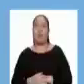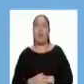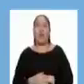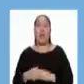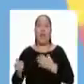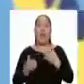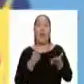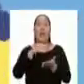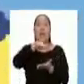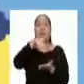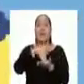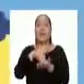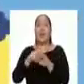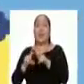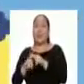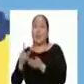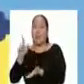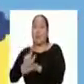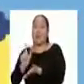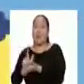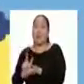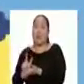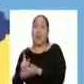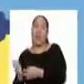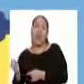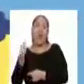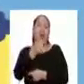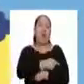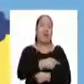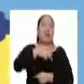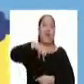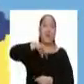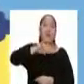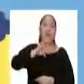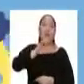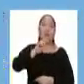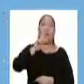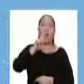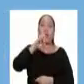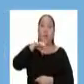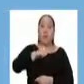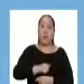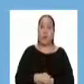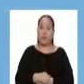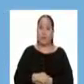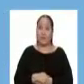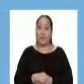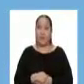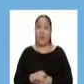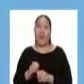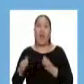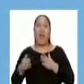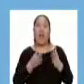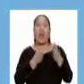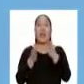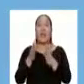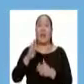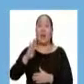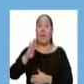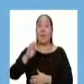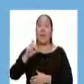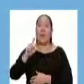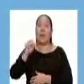Central va desde la ciudad de Lima hasta la ciudad de Pucallpa, en la selva. La carretera Fernando Belaúnde Terry